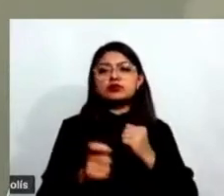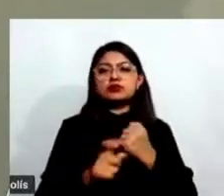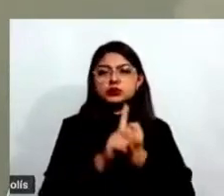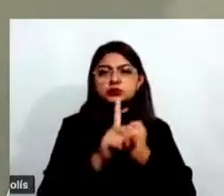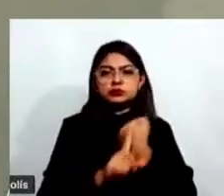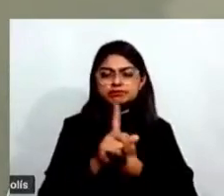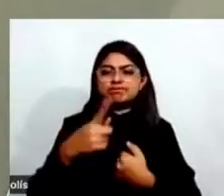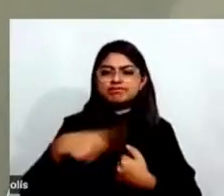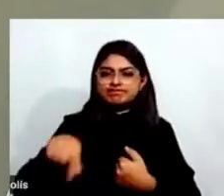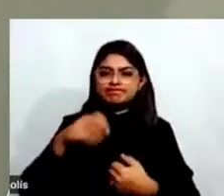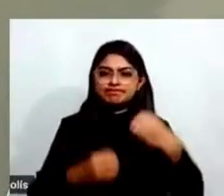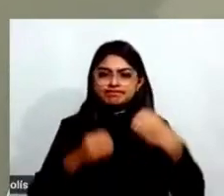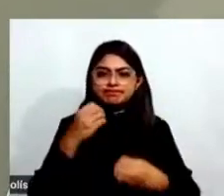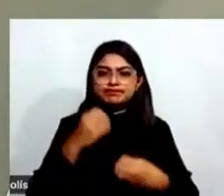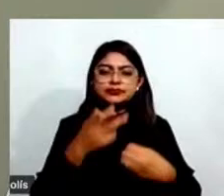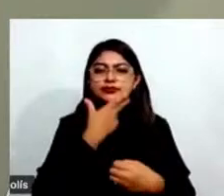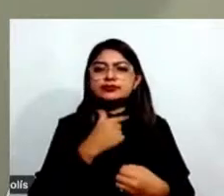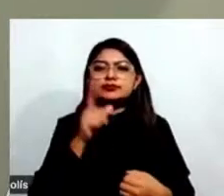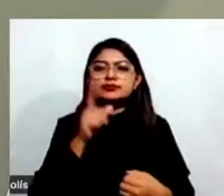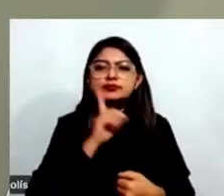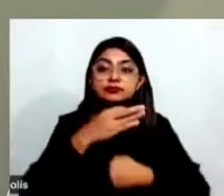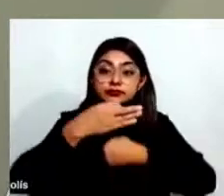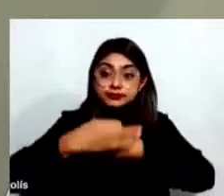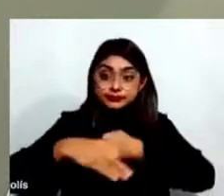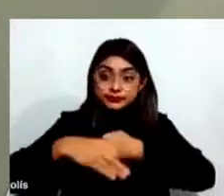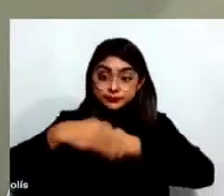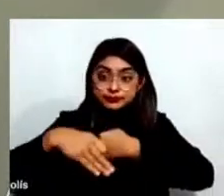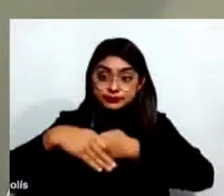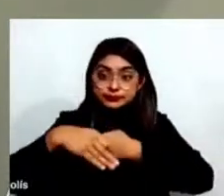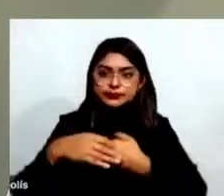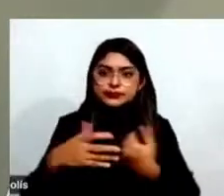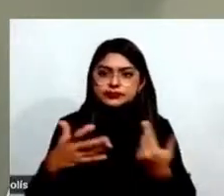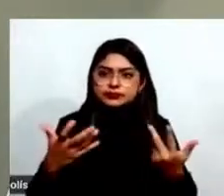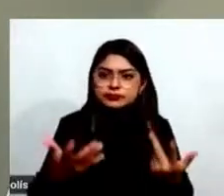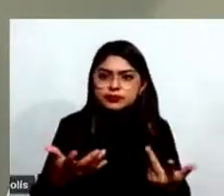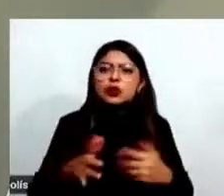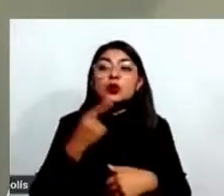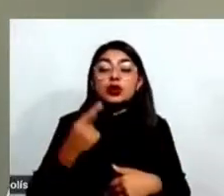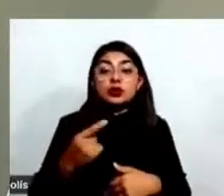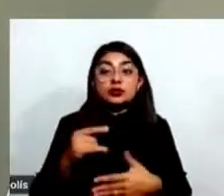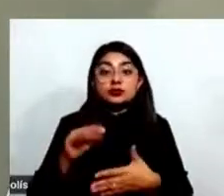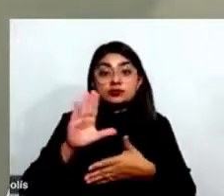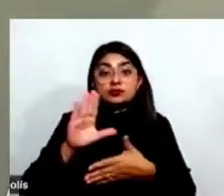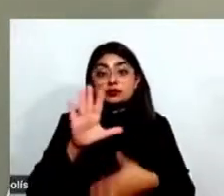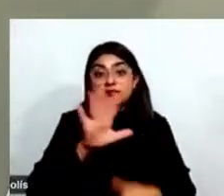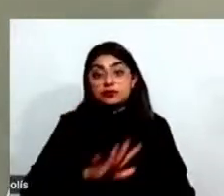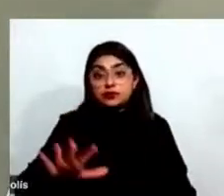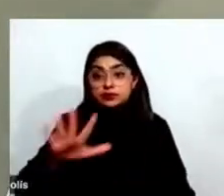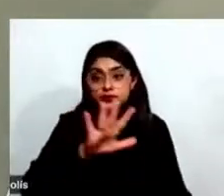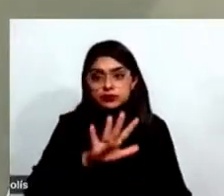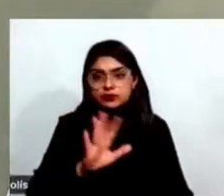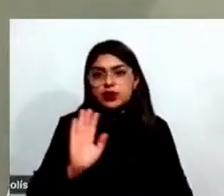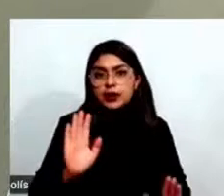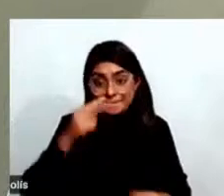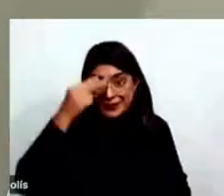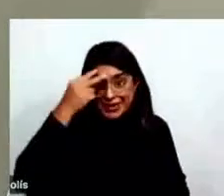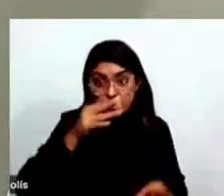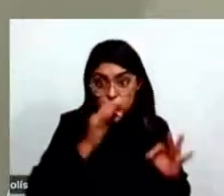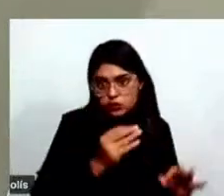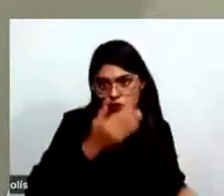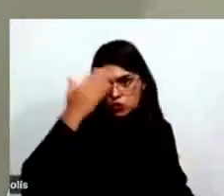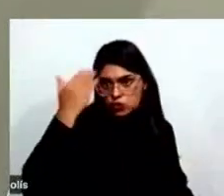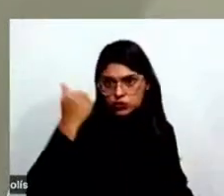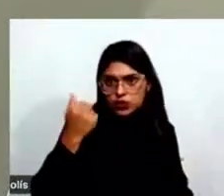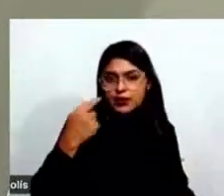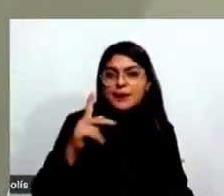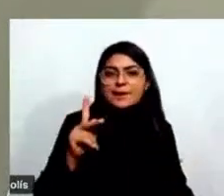provisionales. Porque en nuestra región, yo no sé cuál es la situación mexicana, pero es